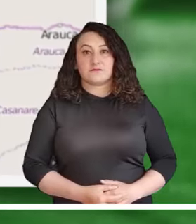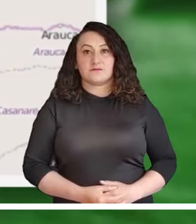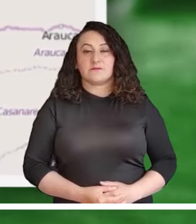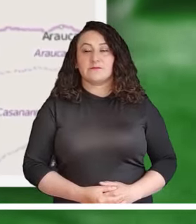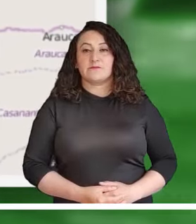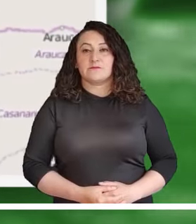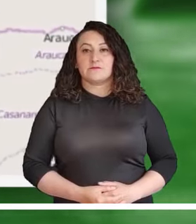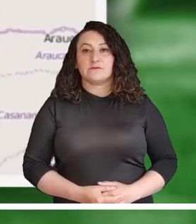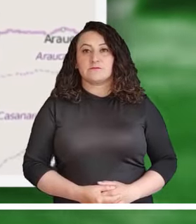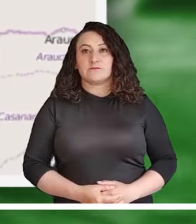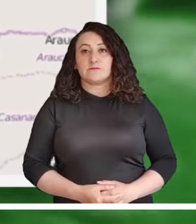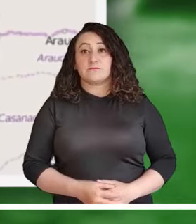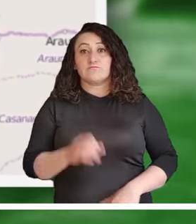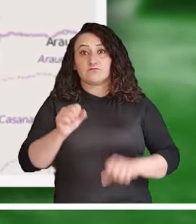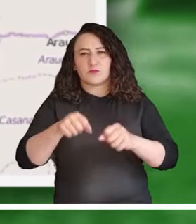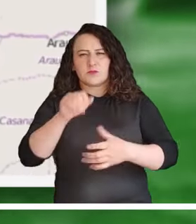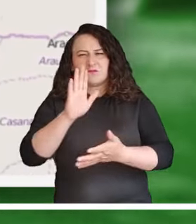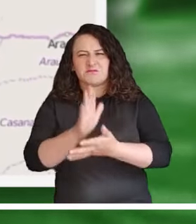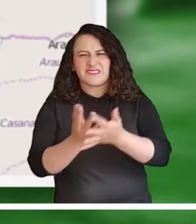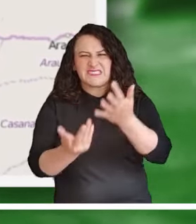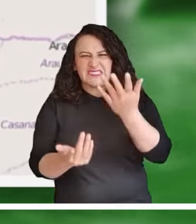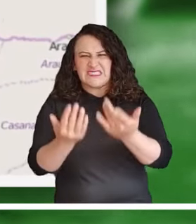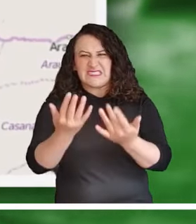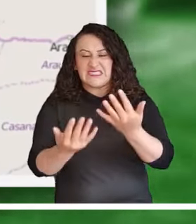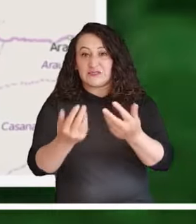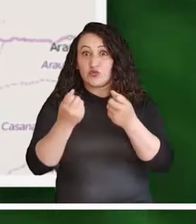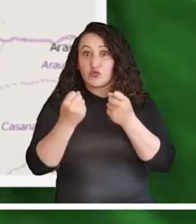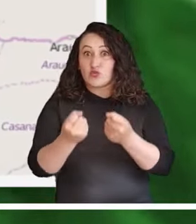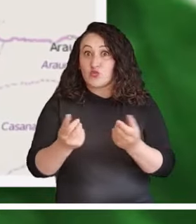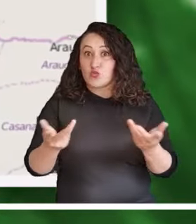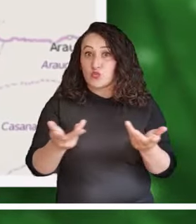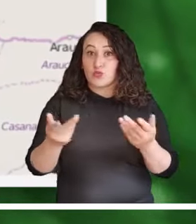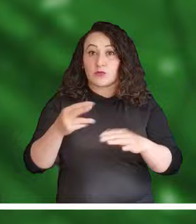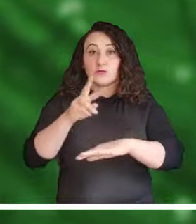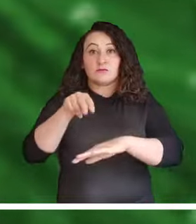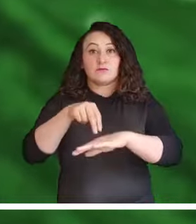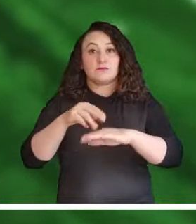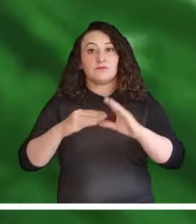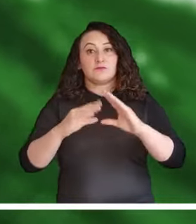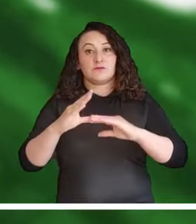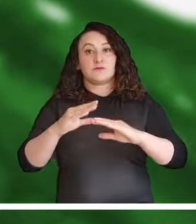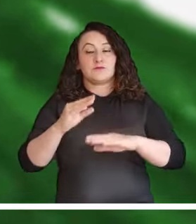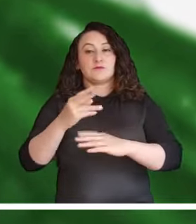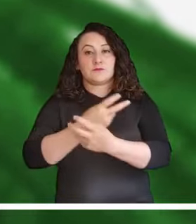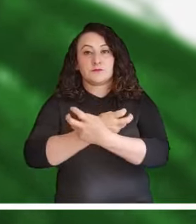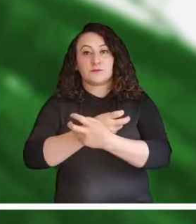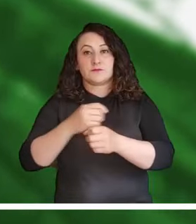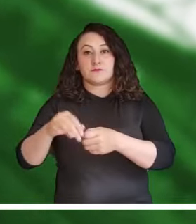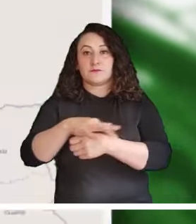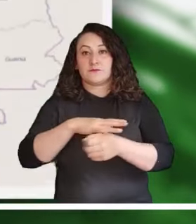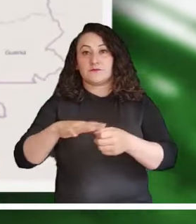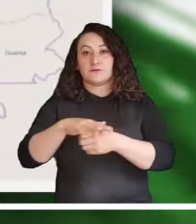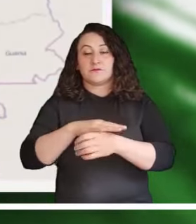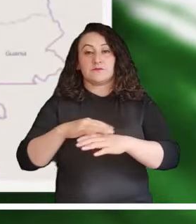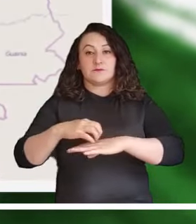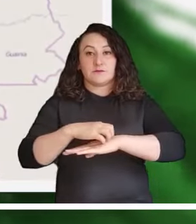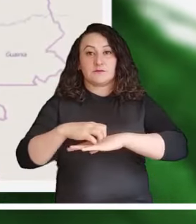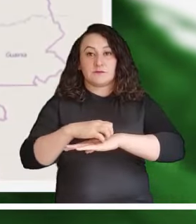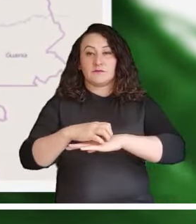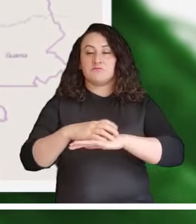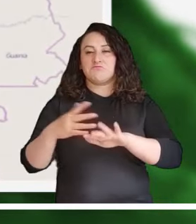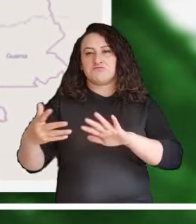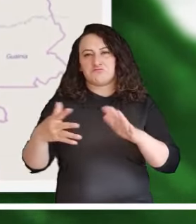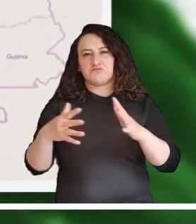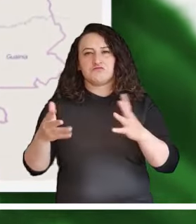Carito. La probabilidad de incendios se mantiene alta en Nariño, Cauca, Huila, Cundinamarca y